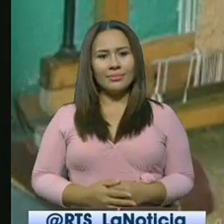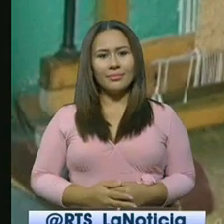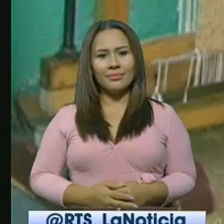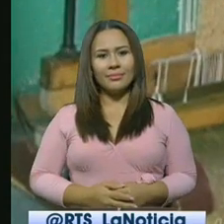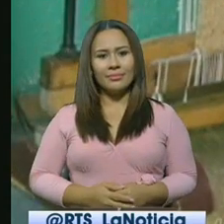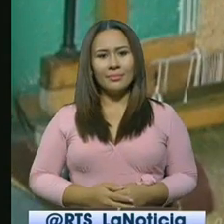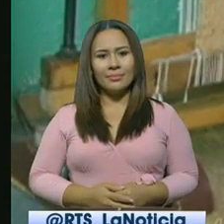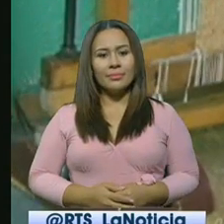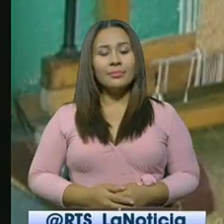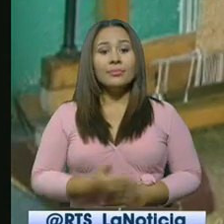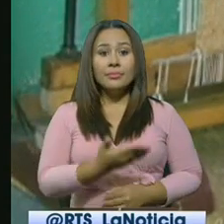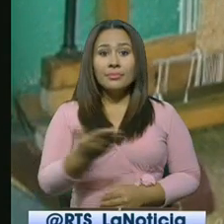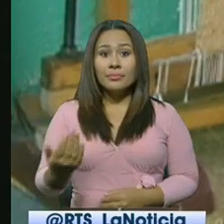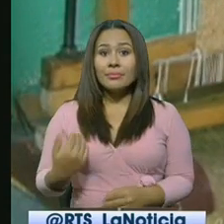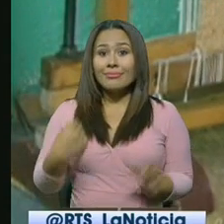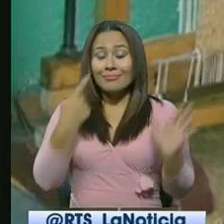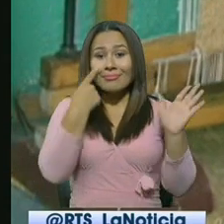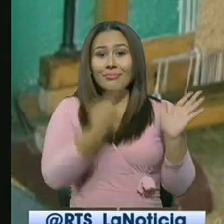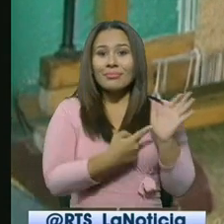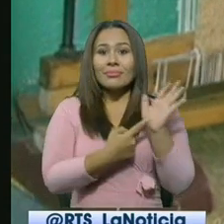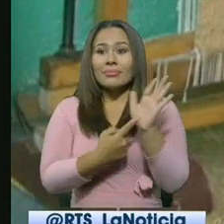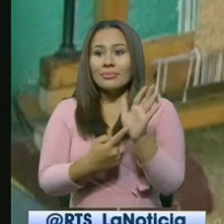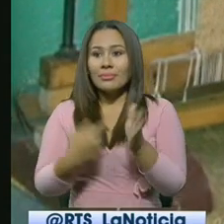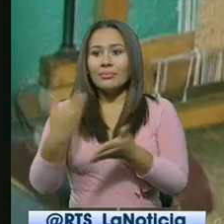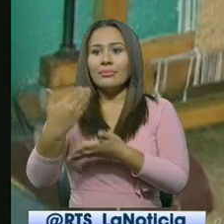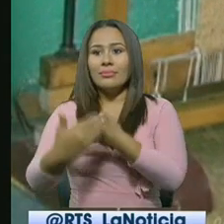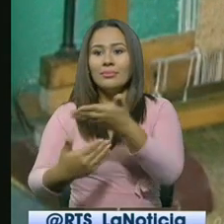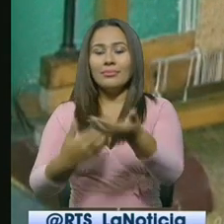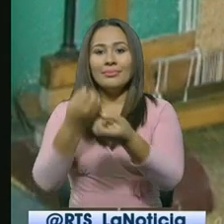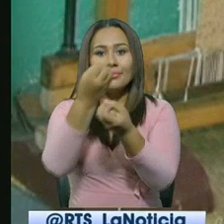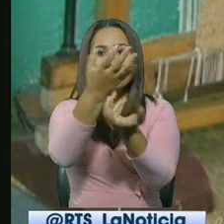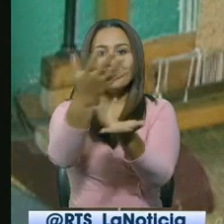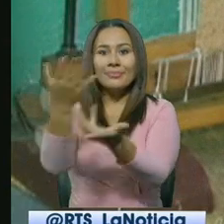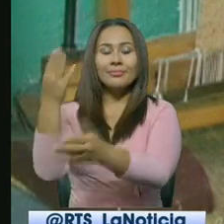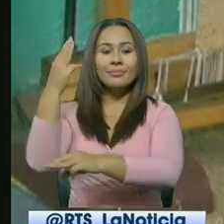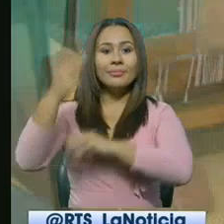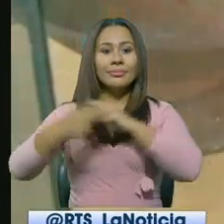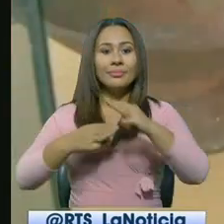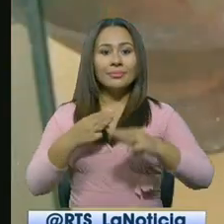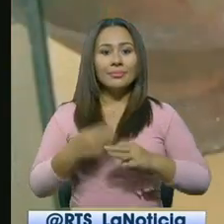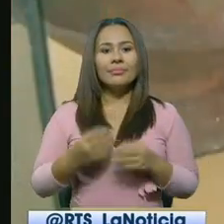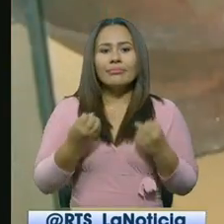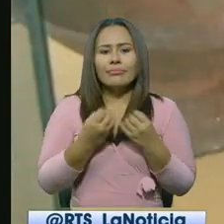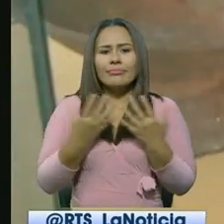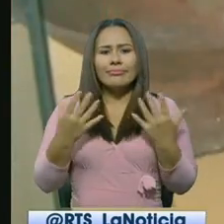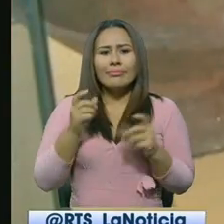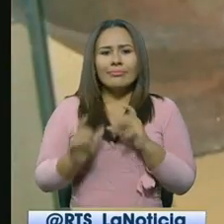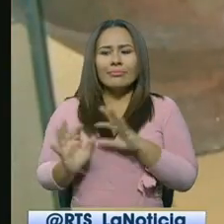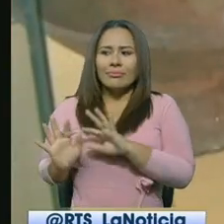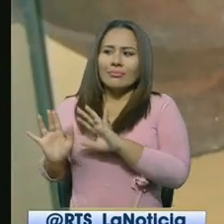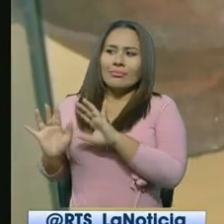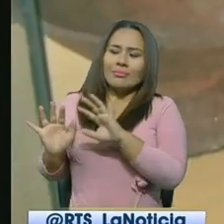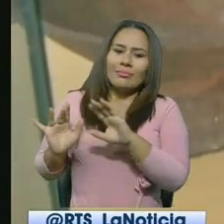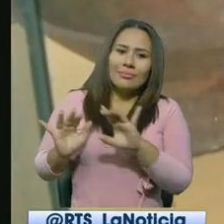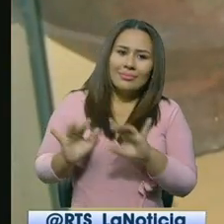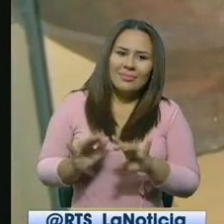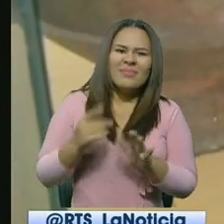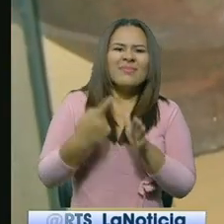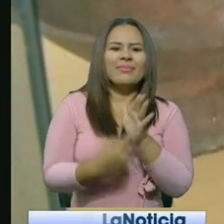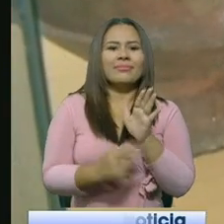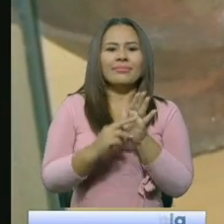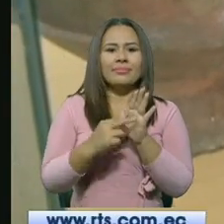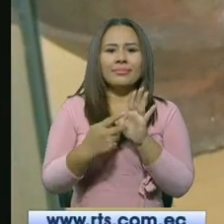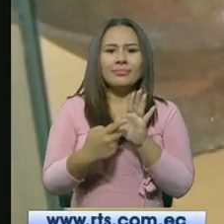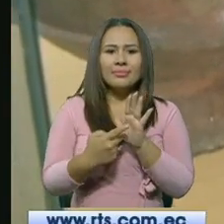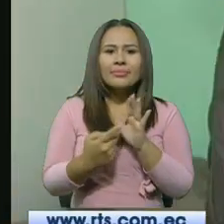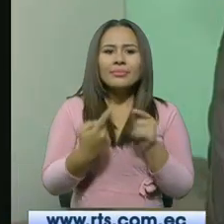lo que ustedes van resaltando, van dando a conocer, incluso al mundo, muchos turistas llegan acá. ¿Qué significa este tipo de